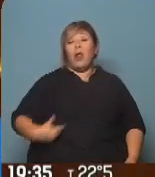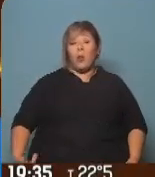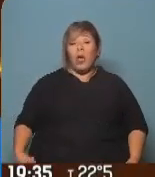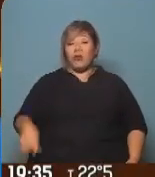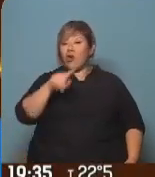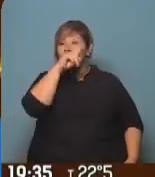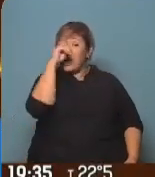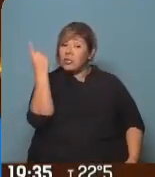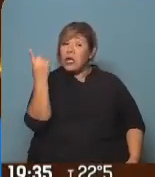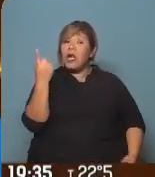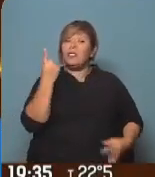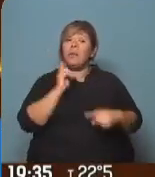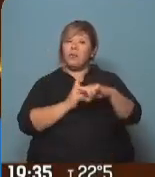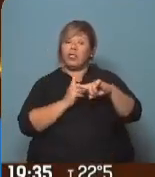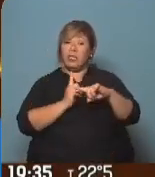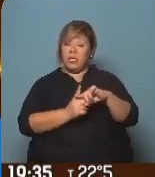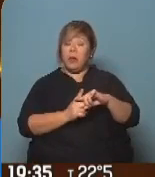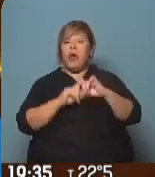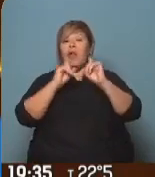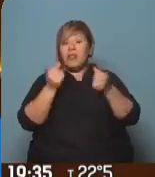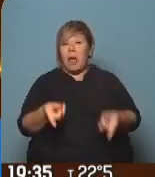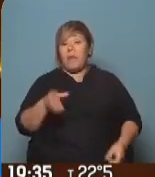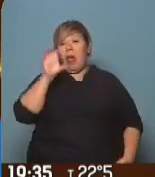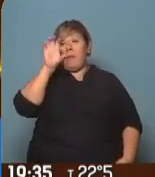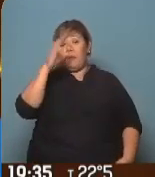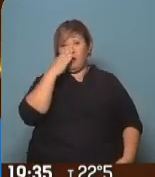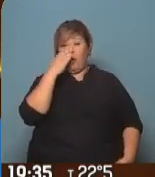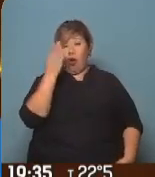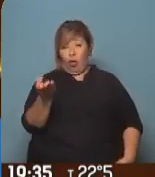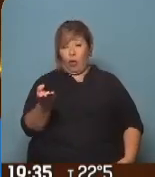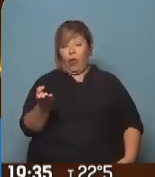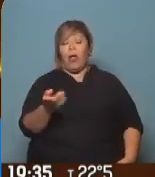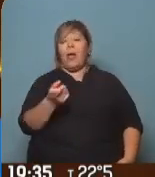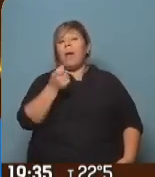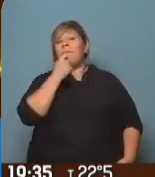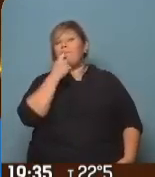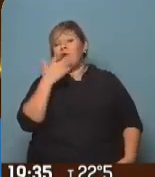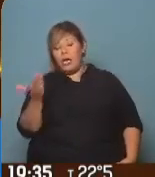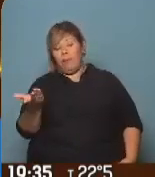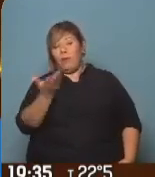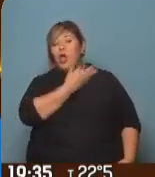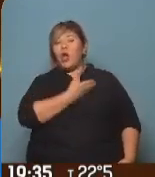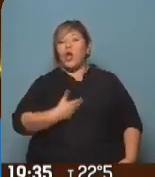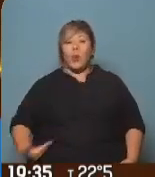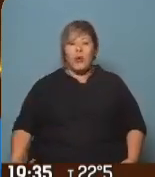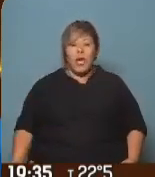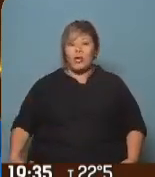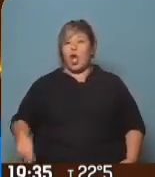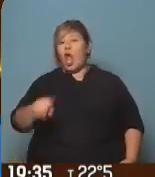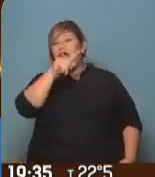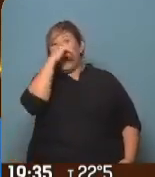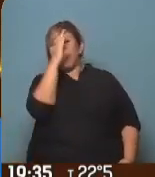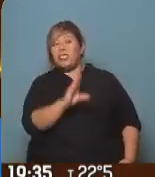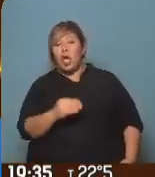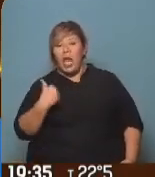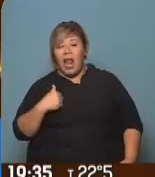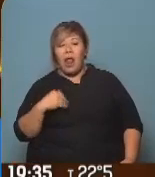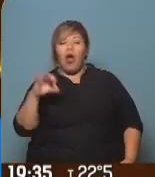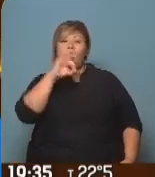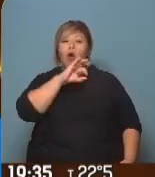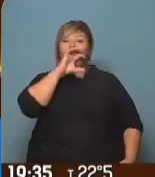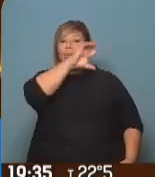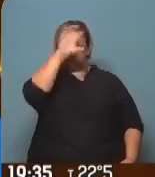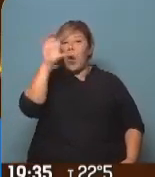el cálculo básico siempre es que cuando un gobierno, ya sea a nivel nacional o a nivel provincial, está unificado o